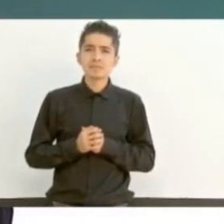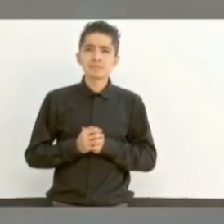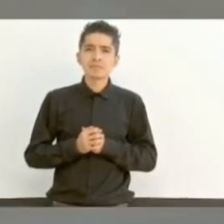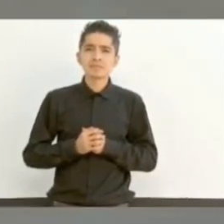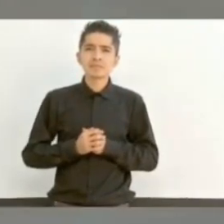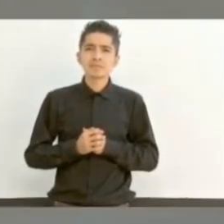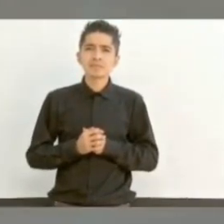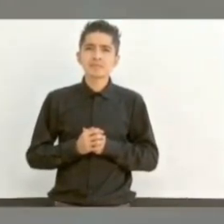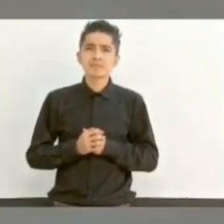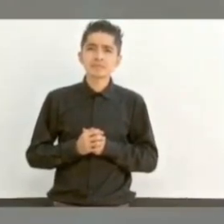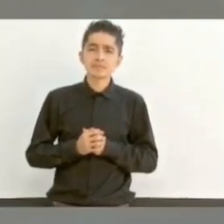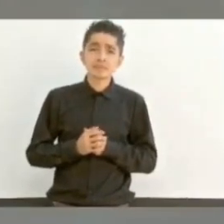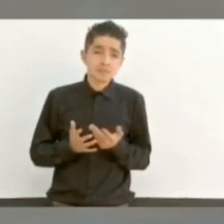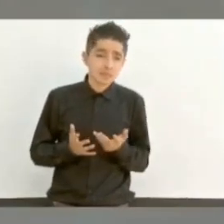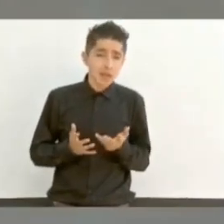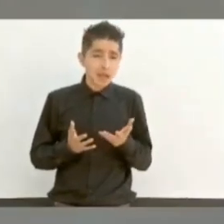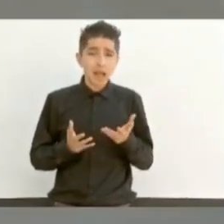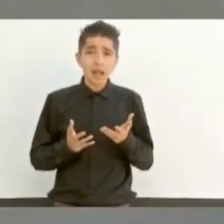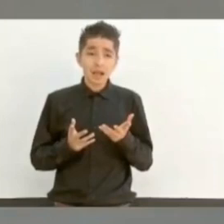presencia y la acción